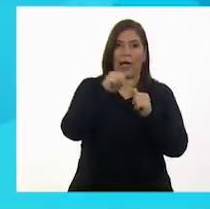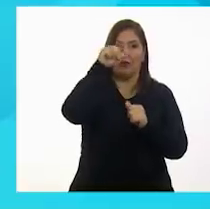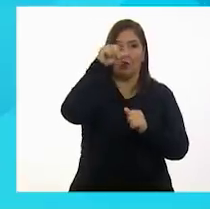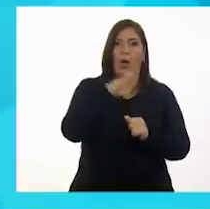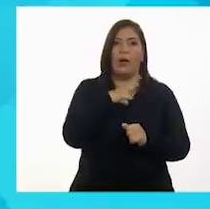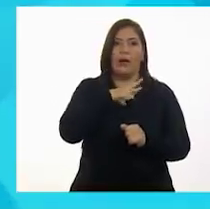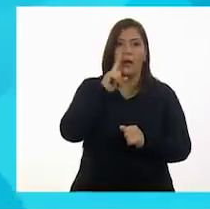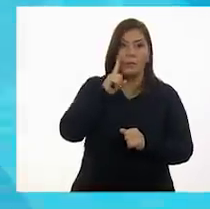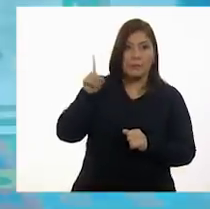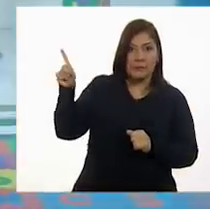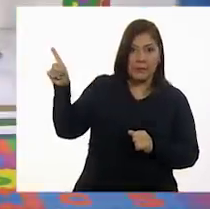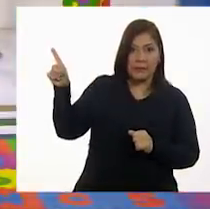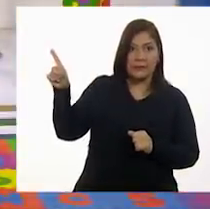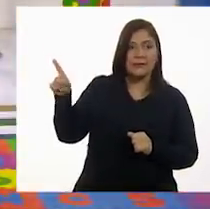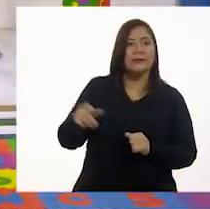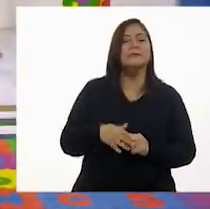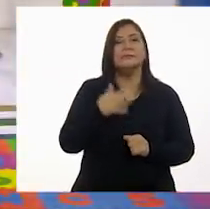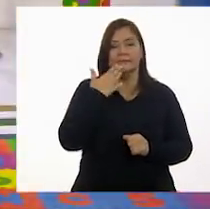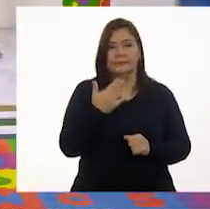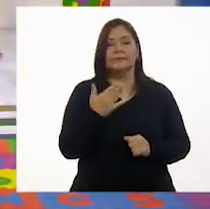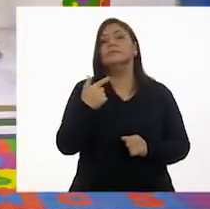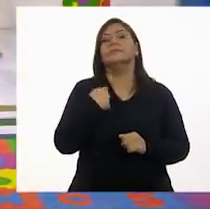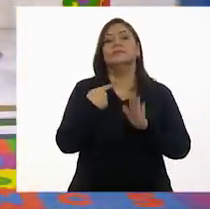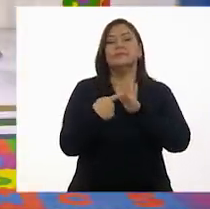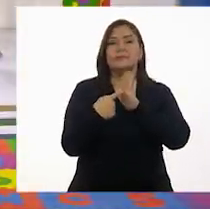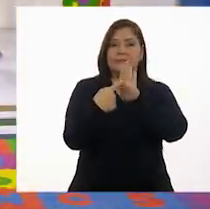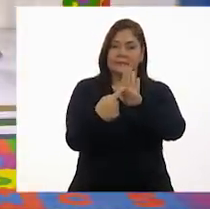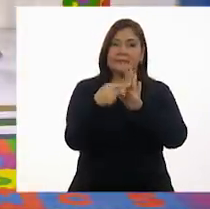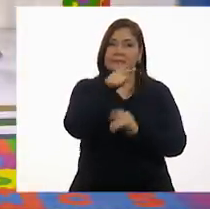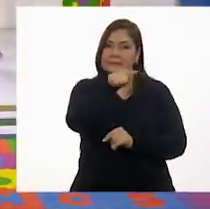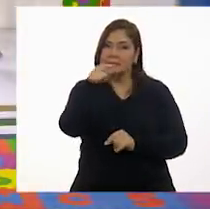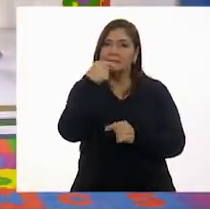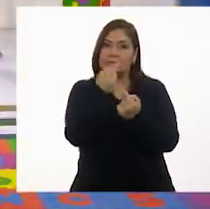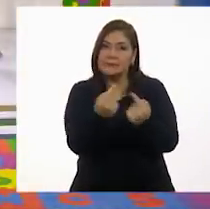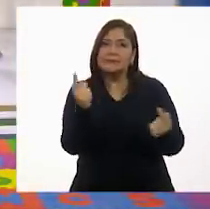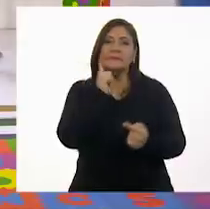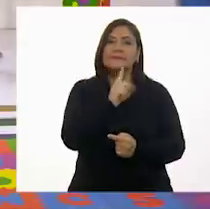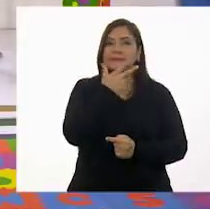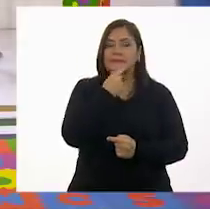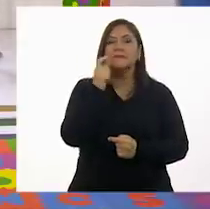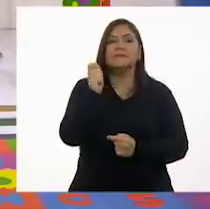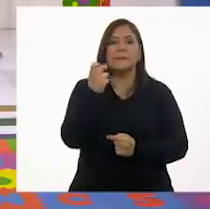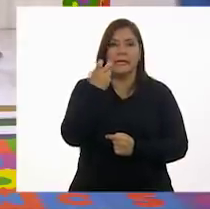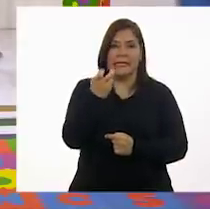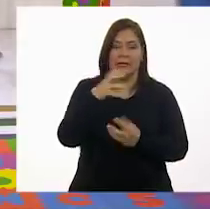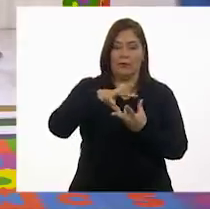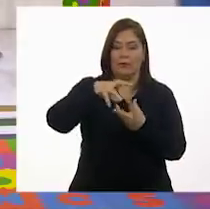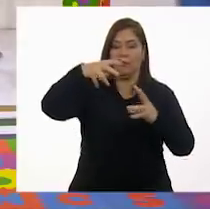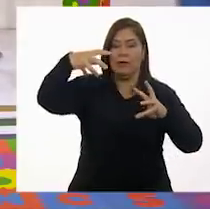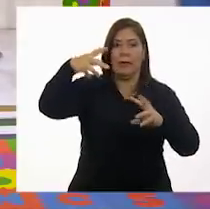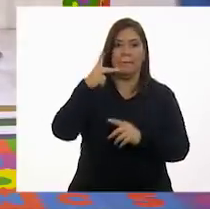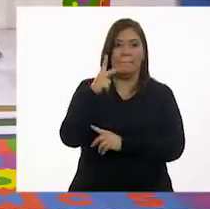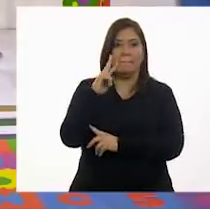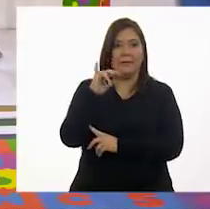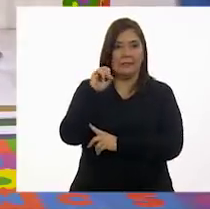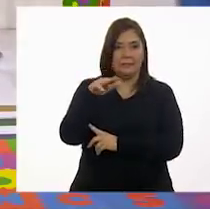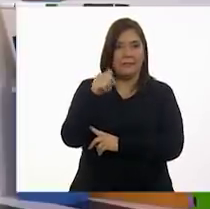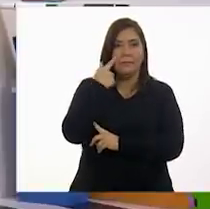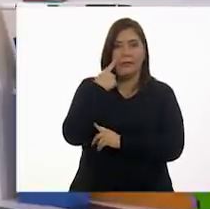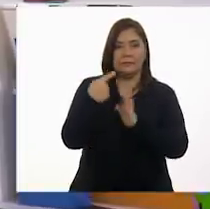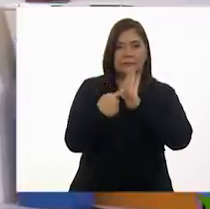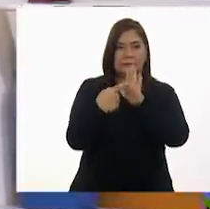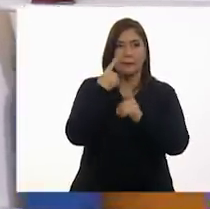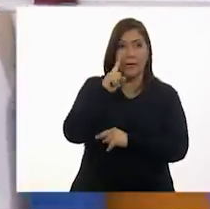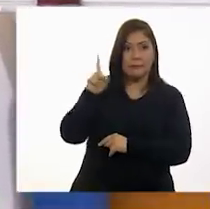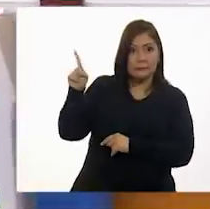¿Sí? ¿Sí? Bueno, voy a mostrarle a las niñas, a los niños, este prisma que tengo en mi mano. Niñas y